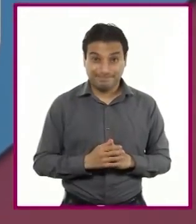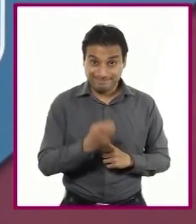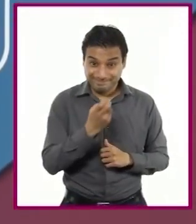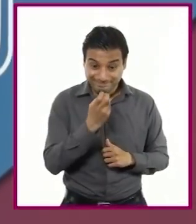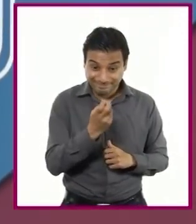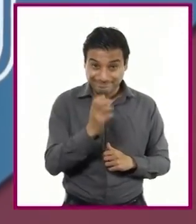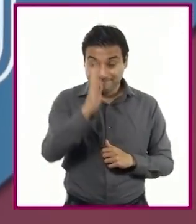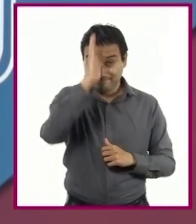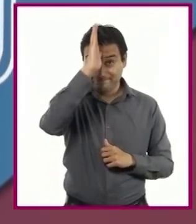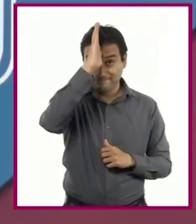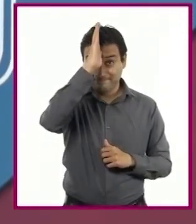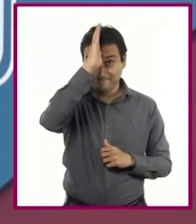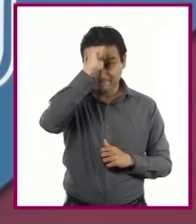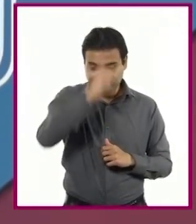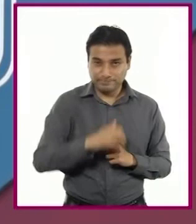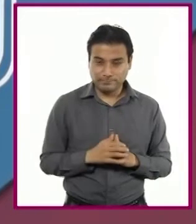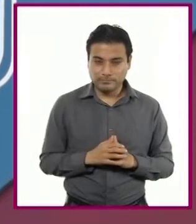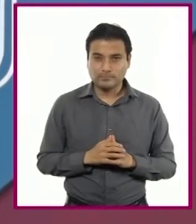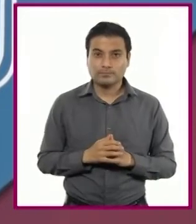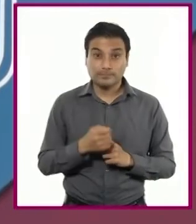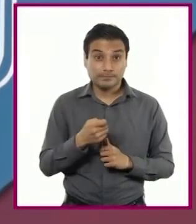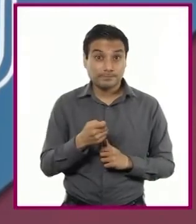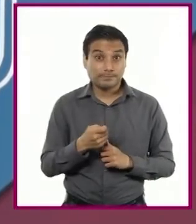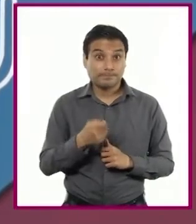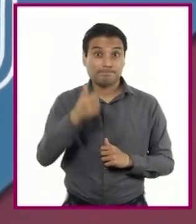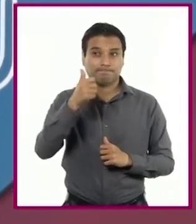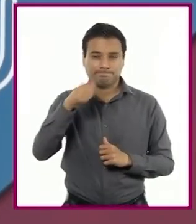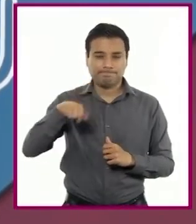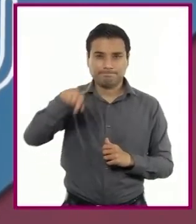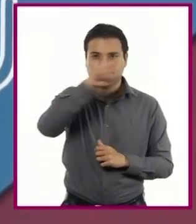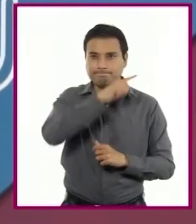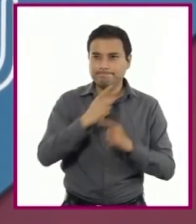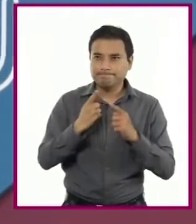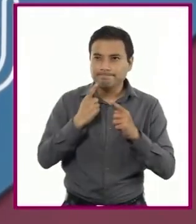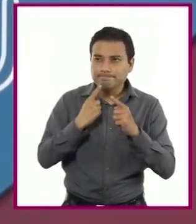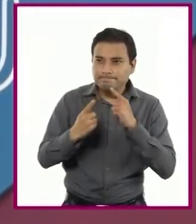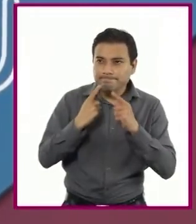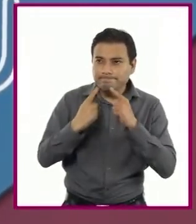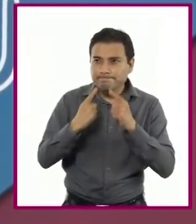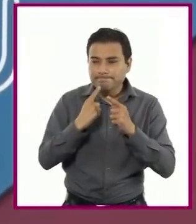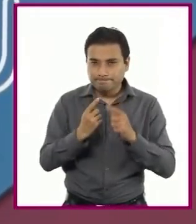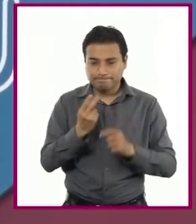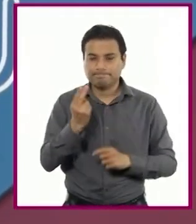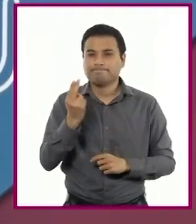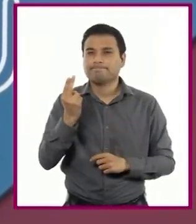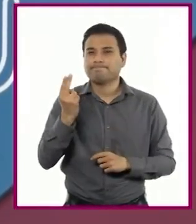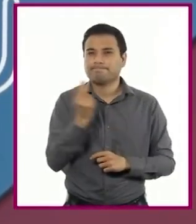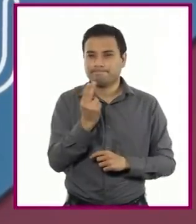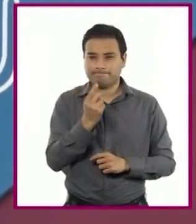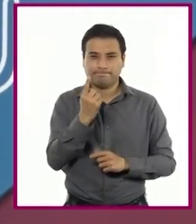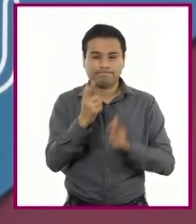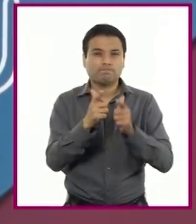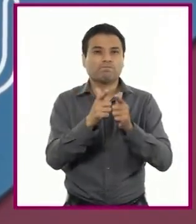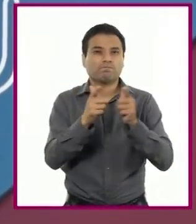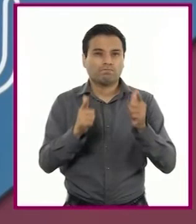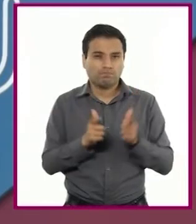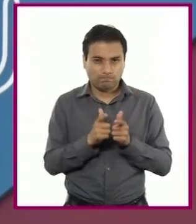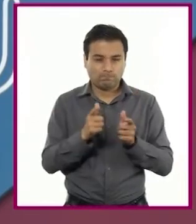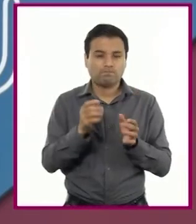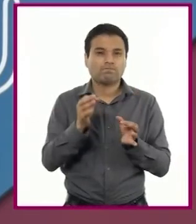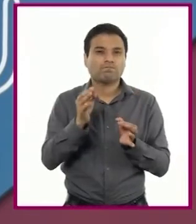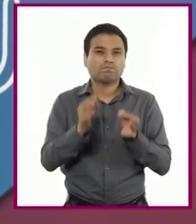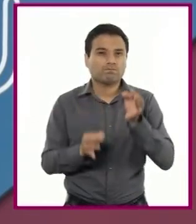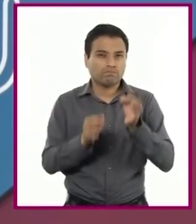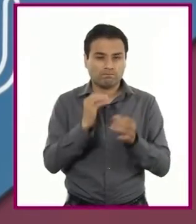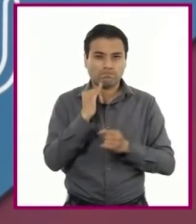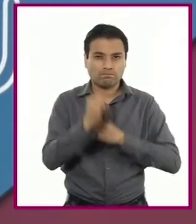se consideró por primera vez la necesidad de establecer un órgano judicial internacional, es